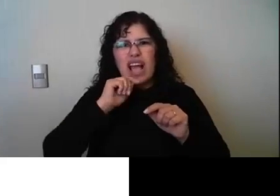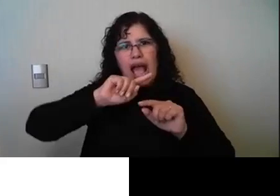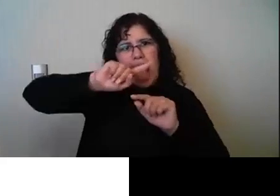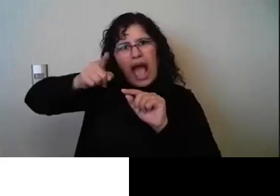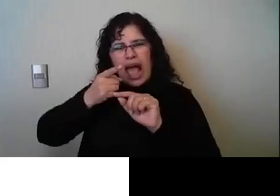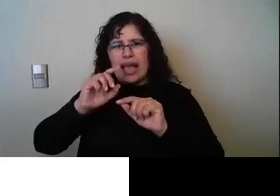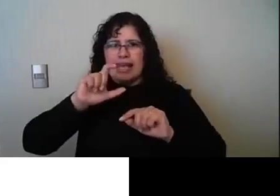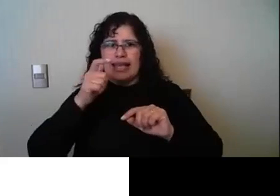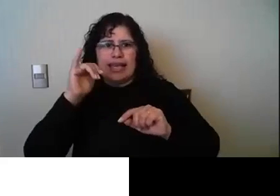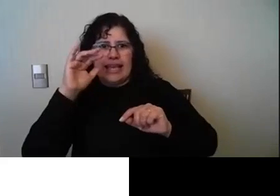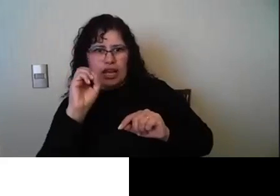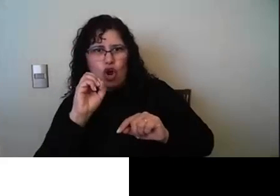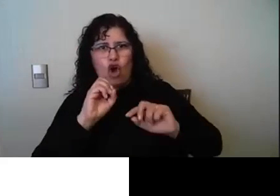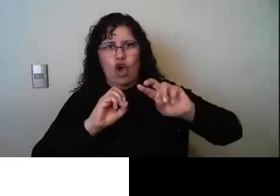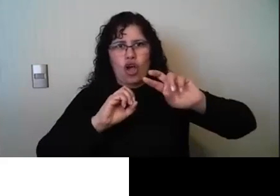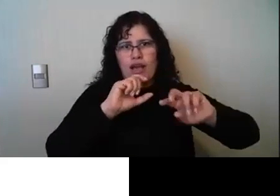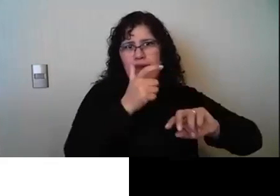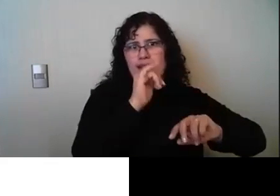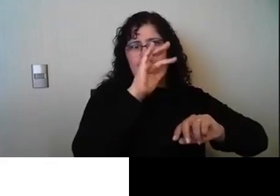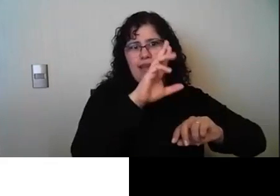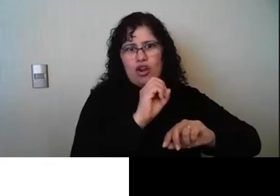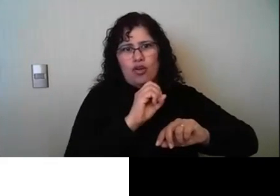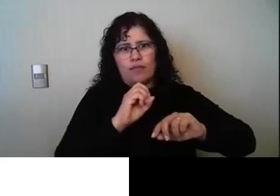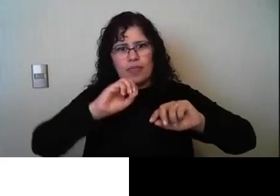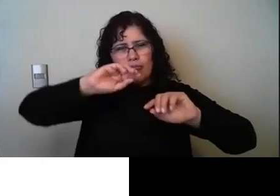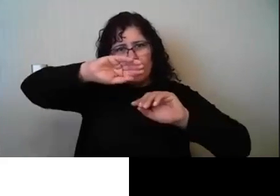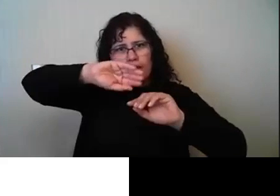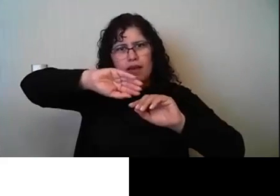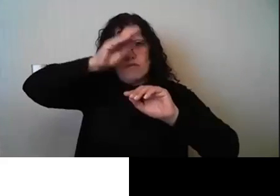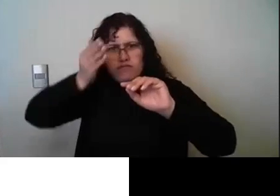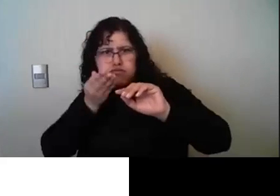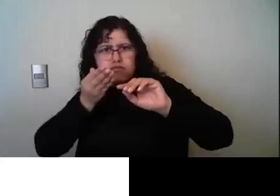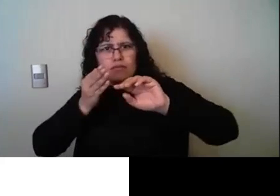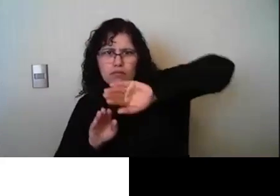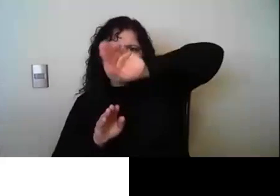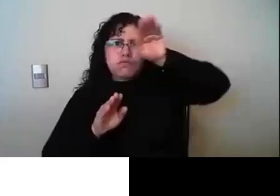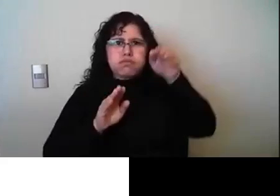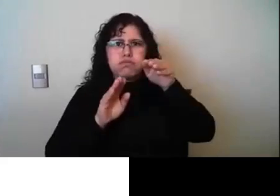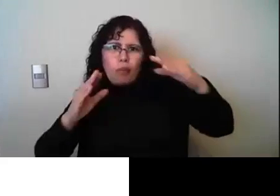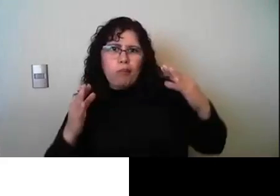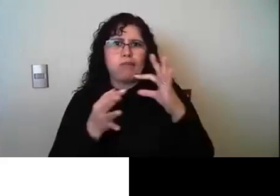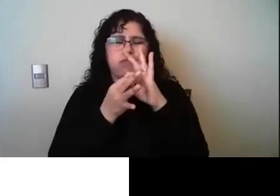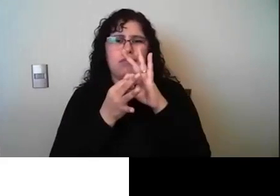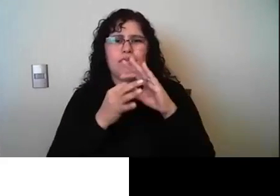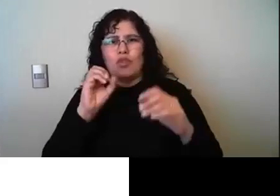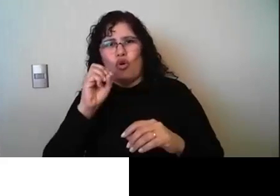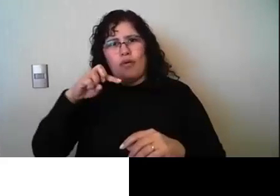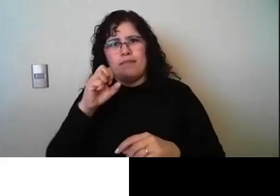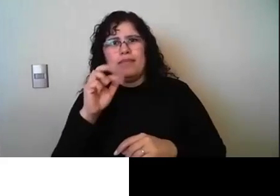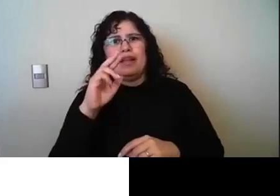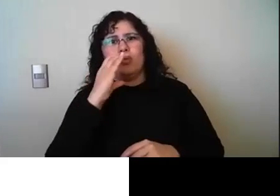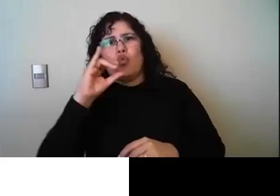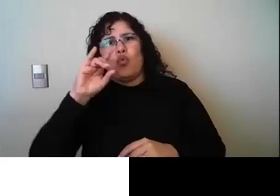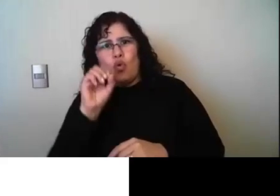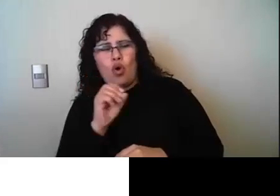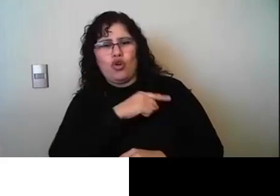es un opérculo. Este también es un opérculo, ¿ya? Este será un opérculo frontal, porque este es la